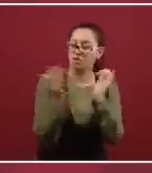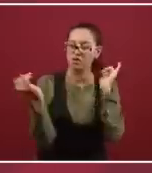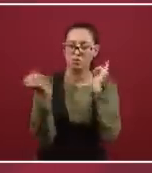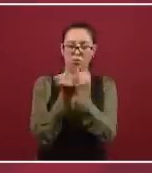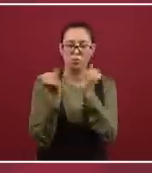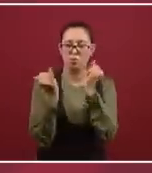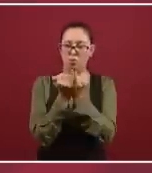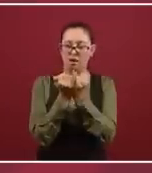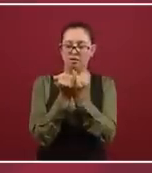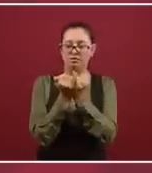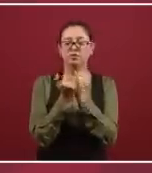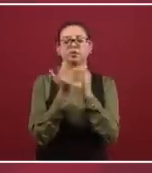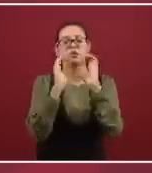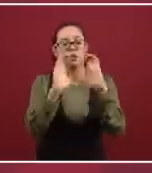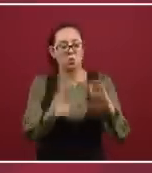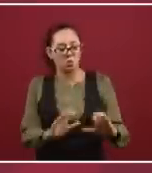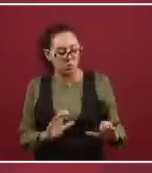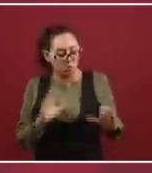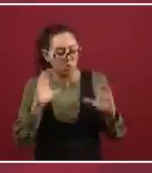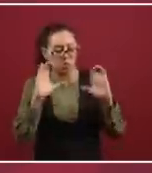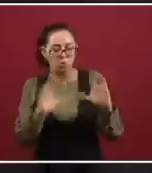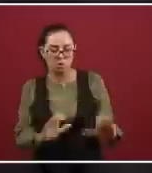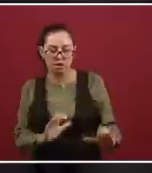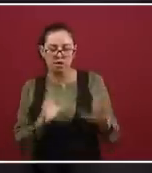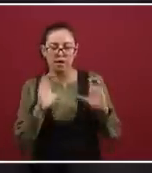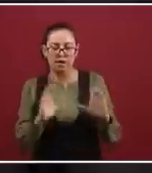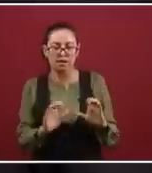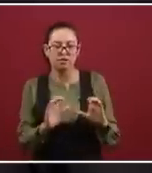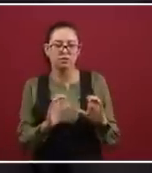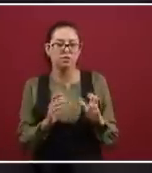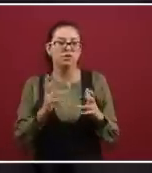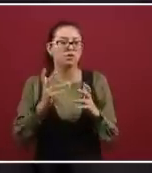Se tuvo cuidado y